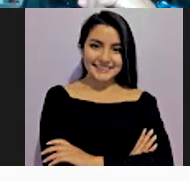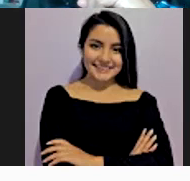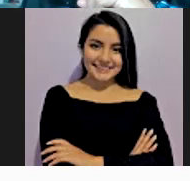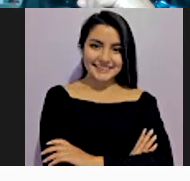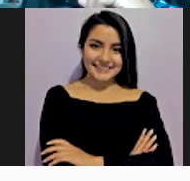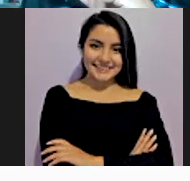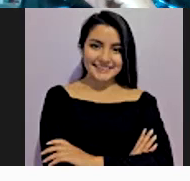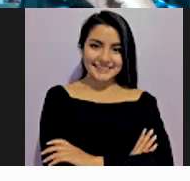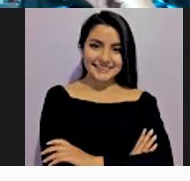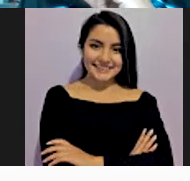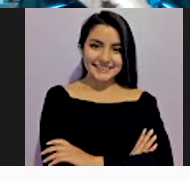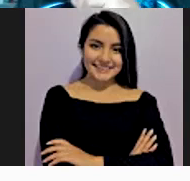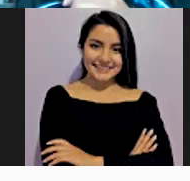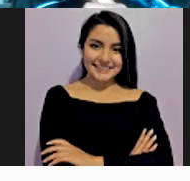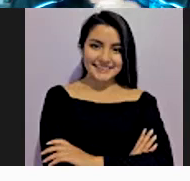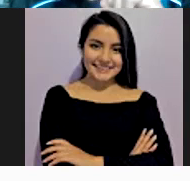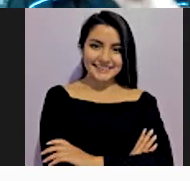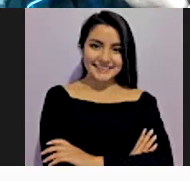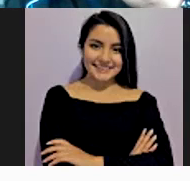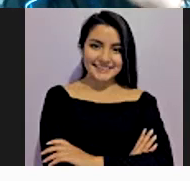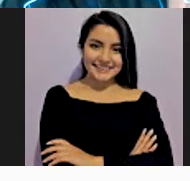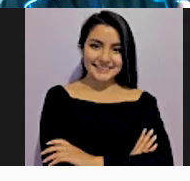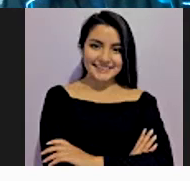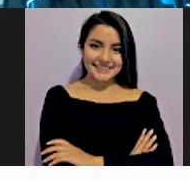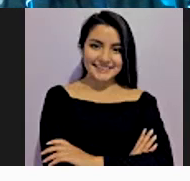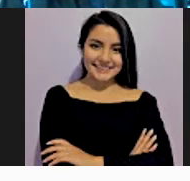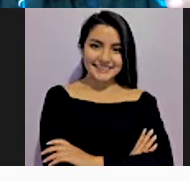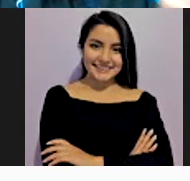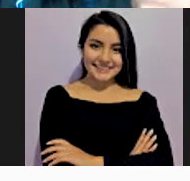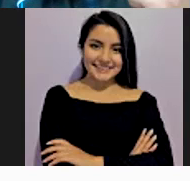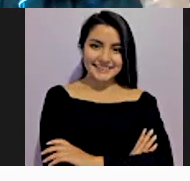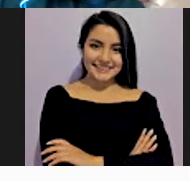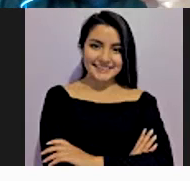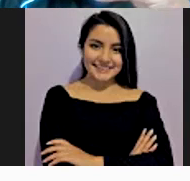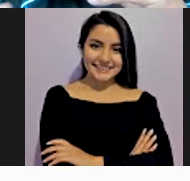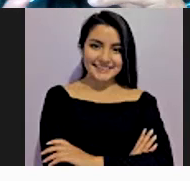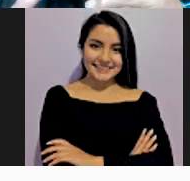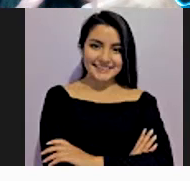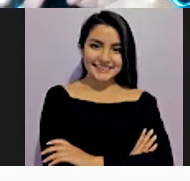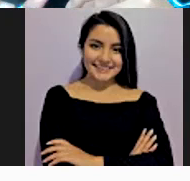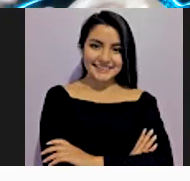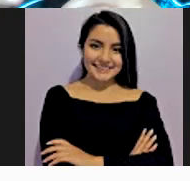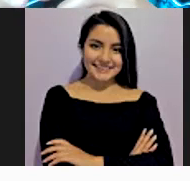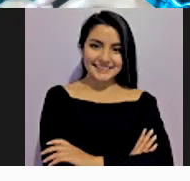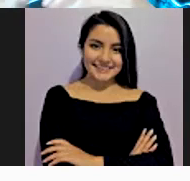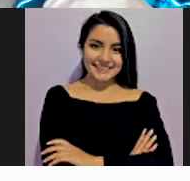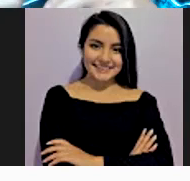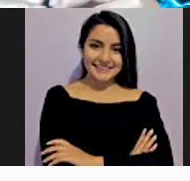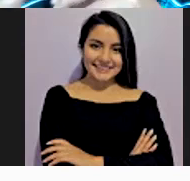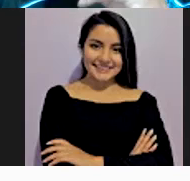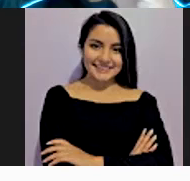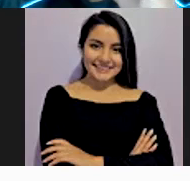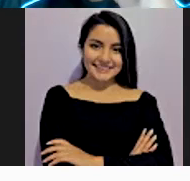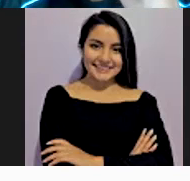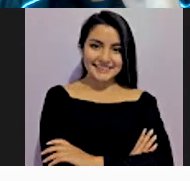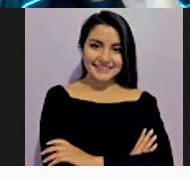acá. ¿Sí? Entonces, las condiciones para que en este caso el valor del número de manes sea menor